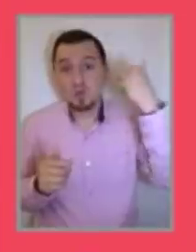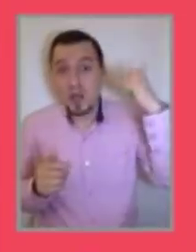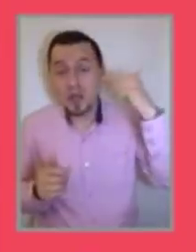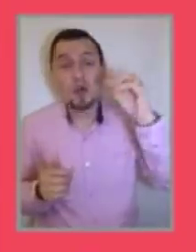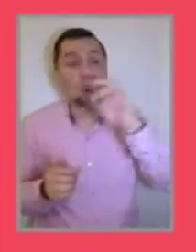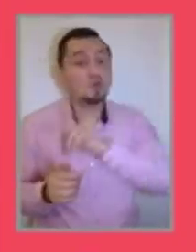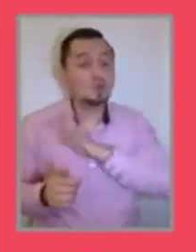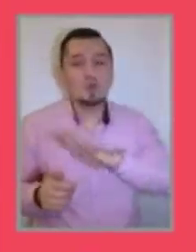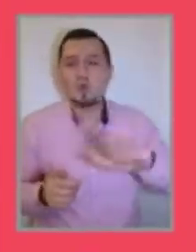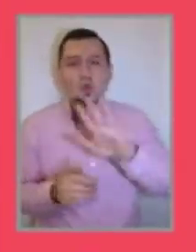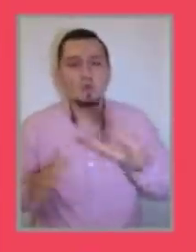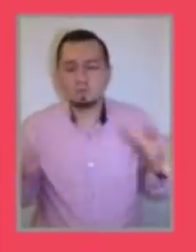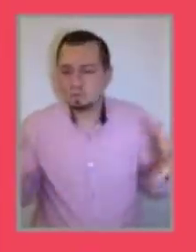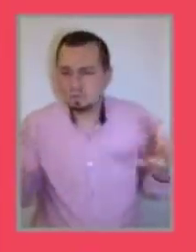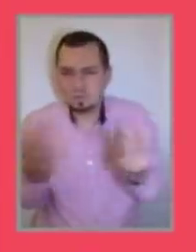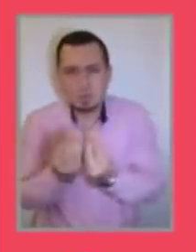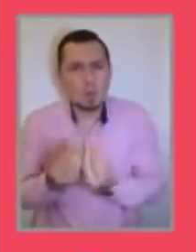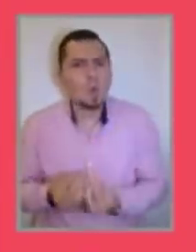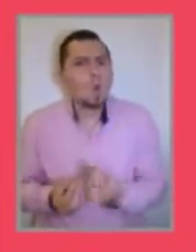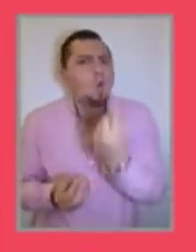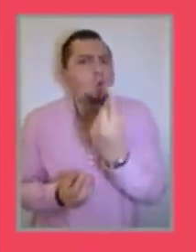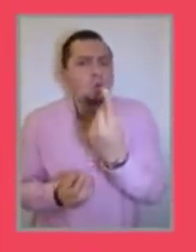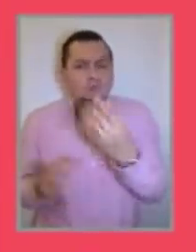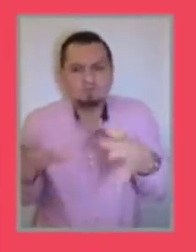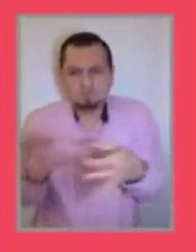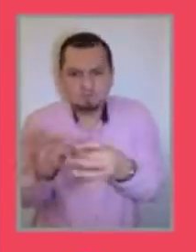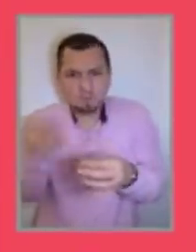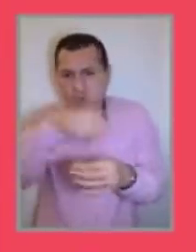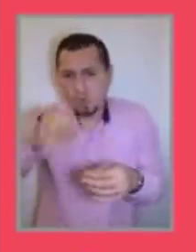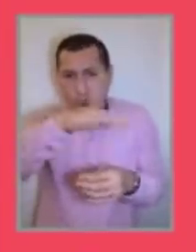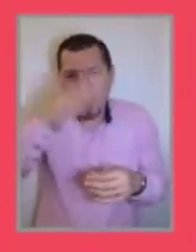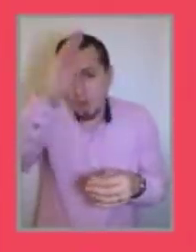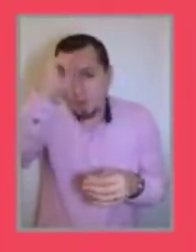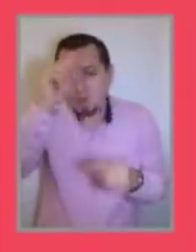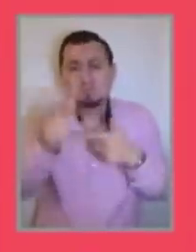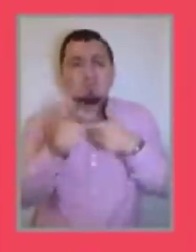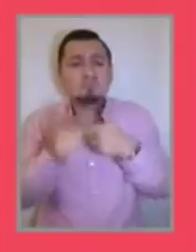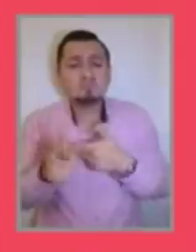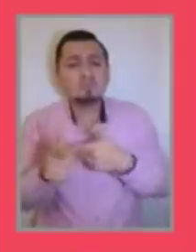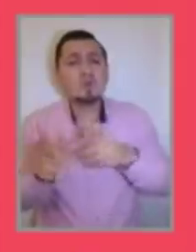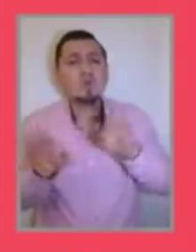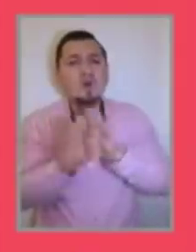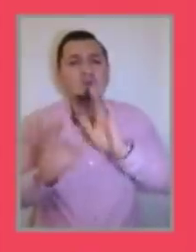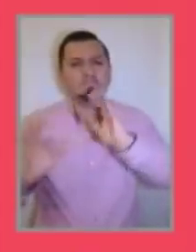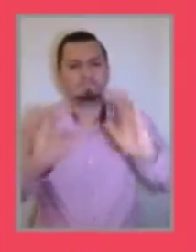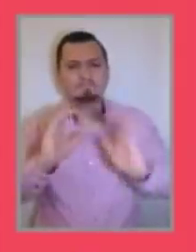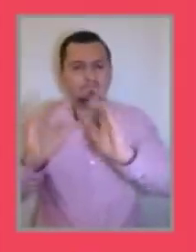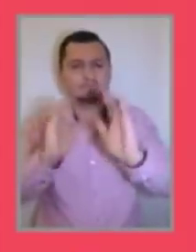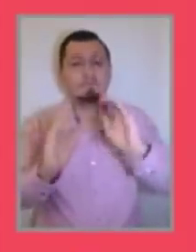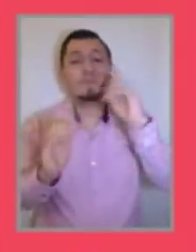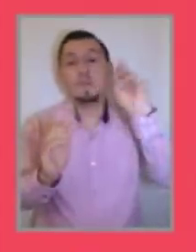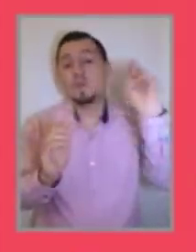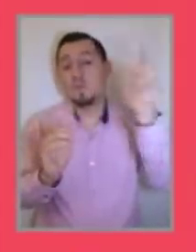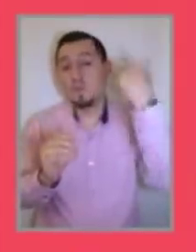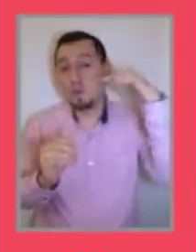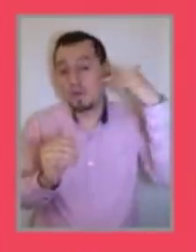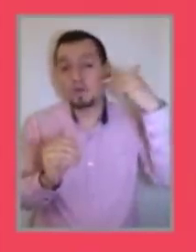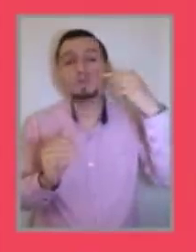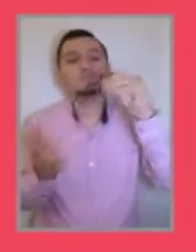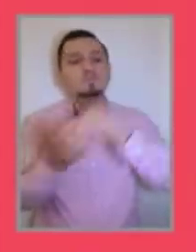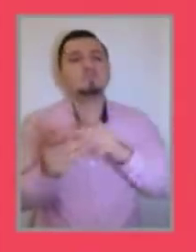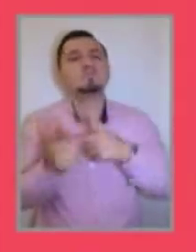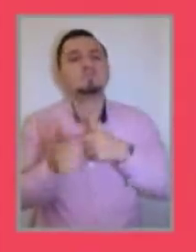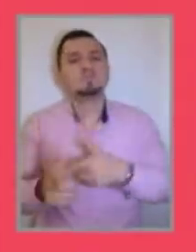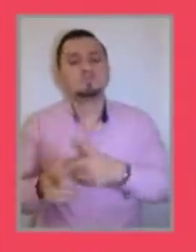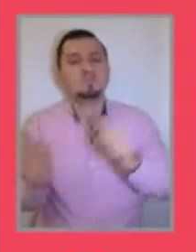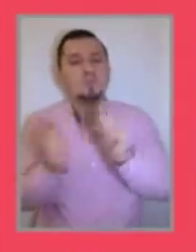nadie sabe exactamente una fecha en la que hay esas condiciones, aunque tenemos proyecciones que son las de la universidad, las mismas con las que nosotros estamos